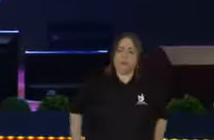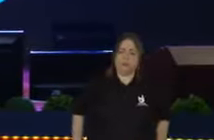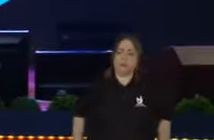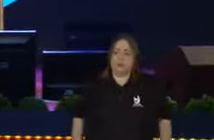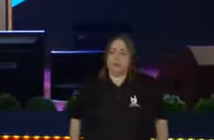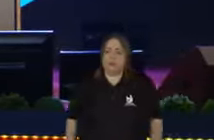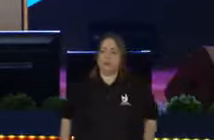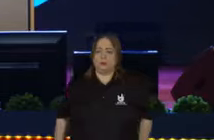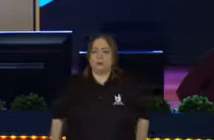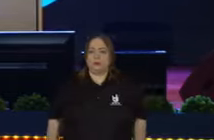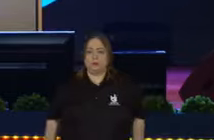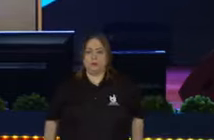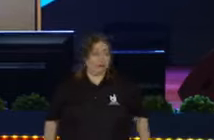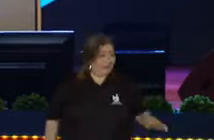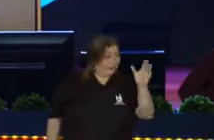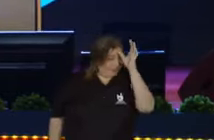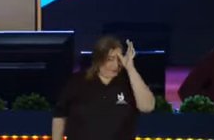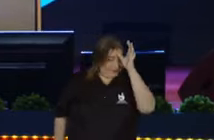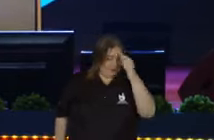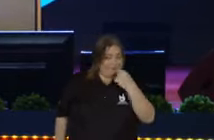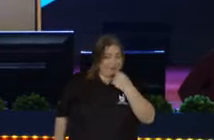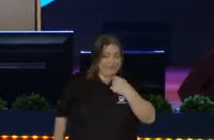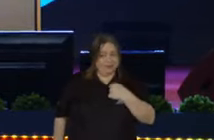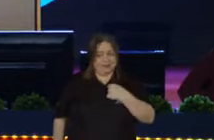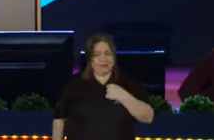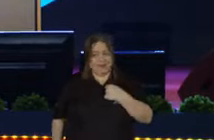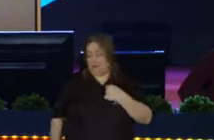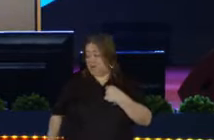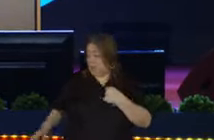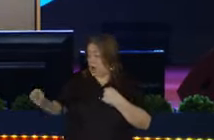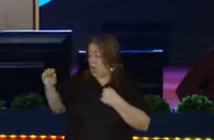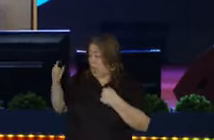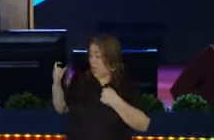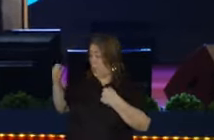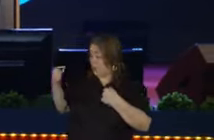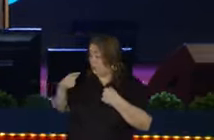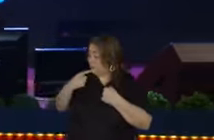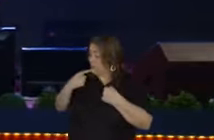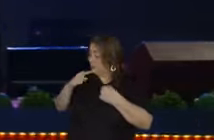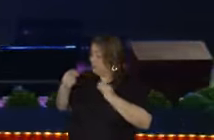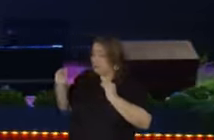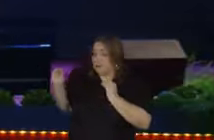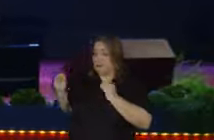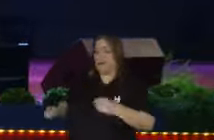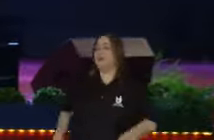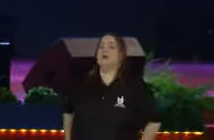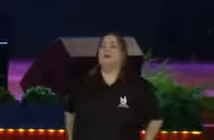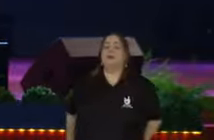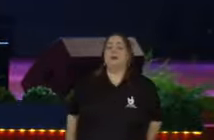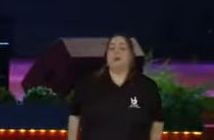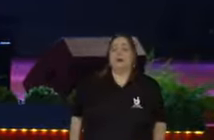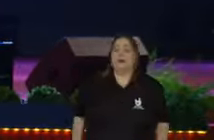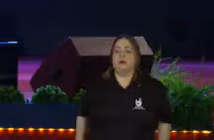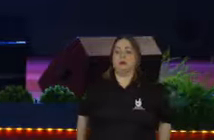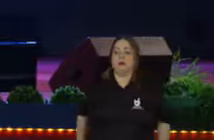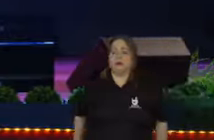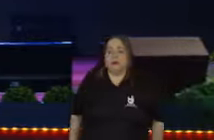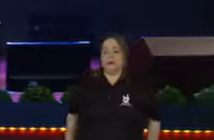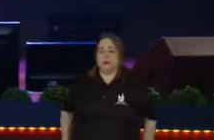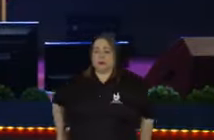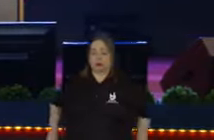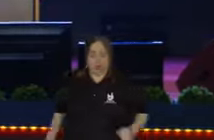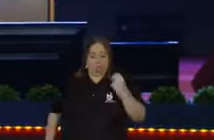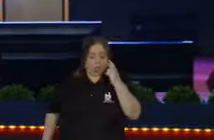el Padre me habla, a estos otros 11 ni les habla. Entonces, 2 versículos más